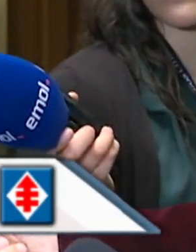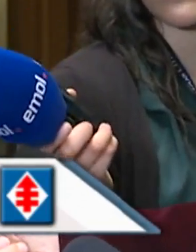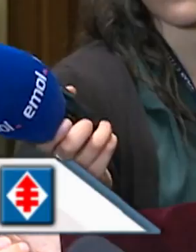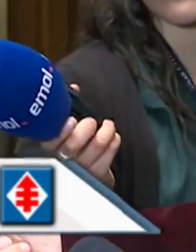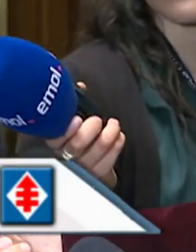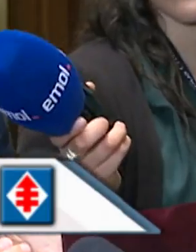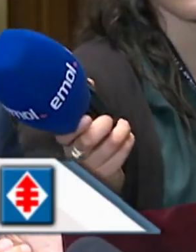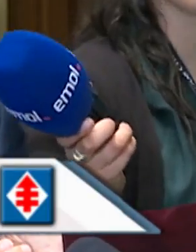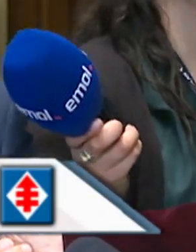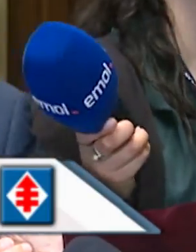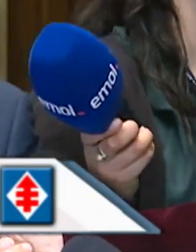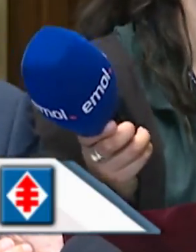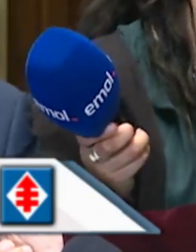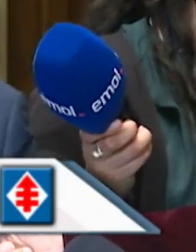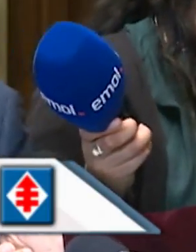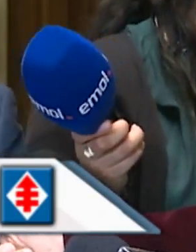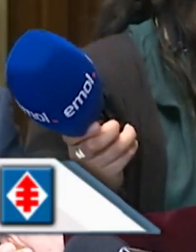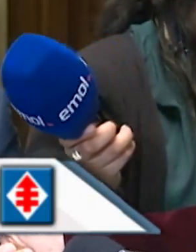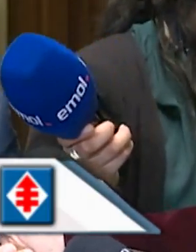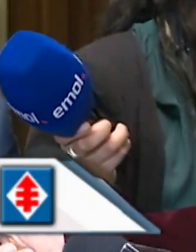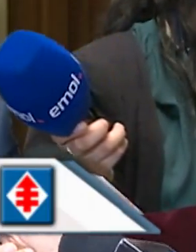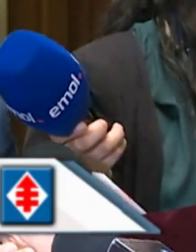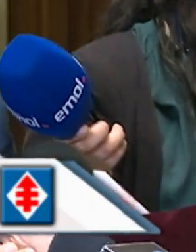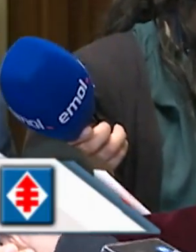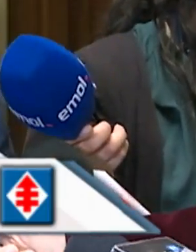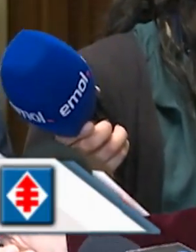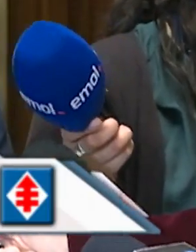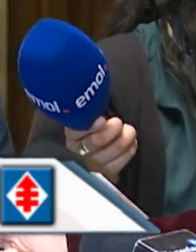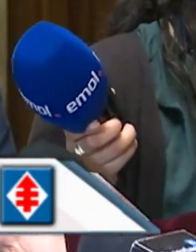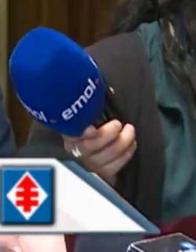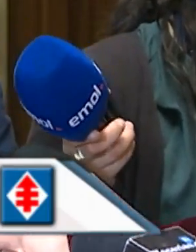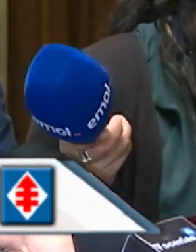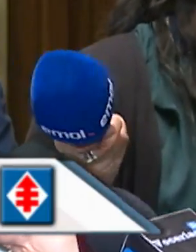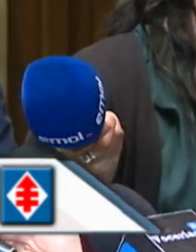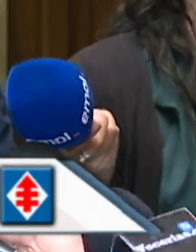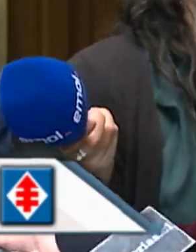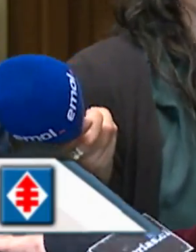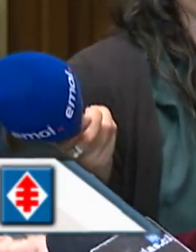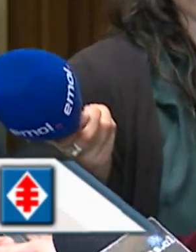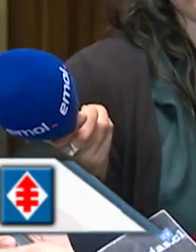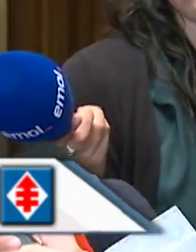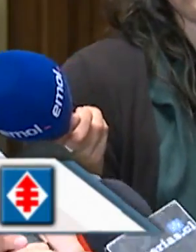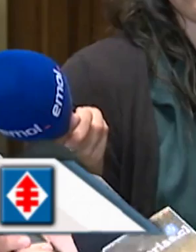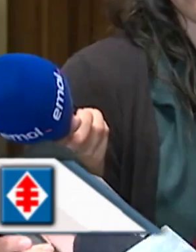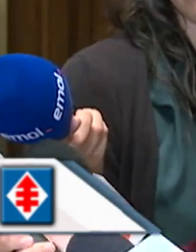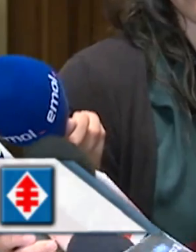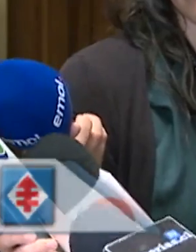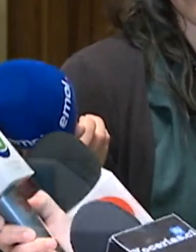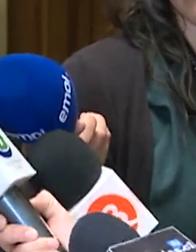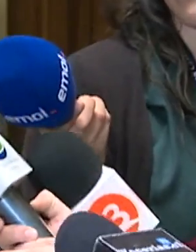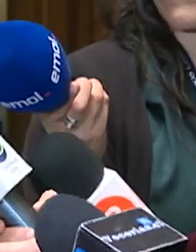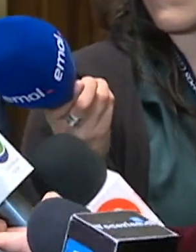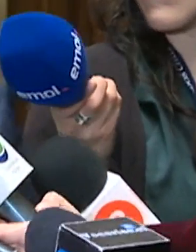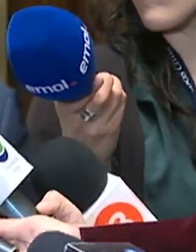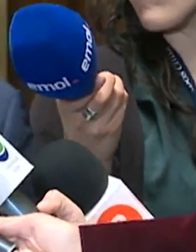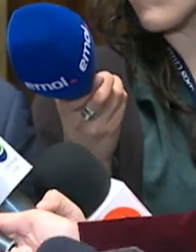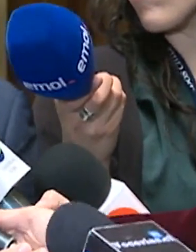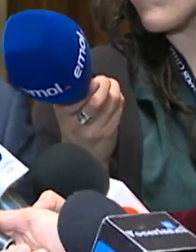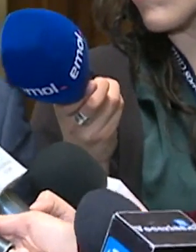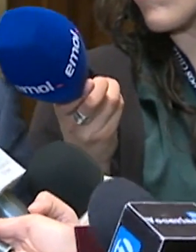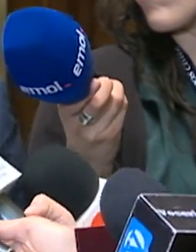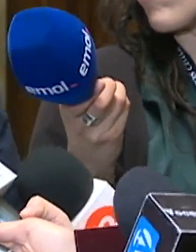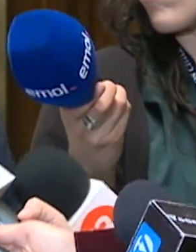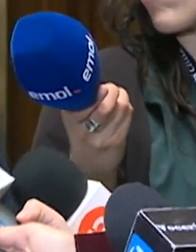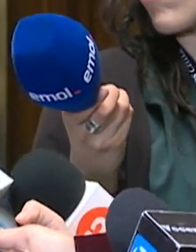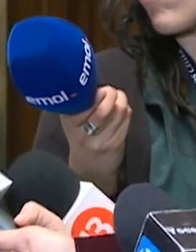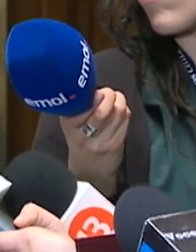o el daño se produce porque no había medidas de seguridad suficientes es decir se le impone al consumidor la carga de la prueba